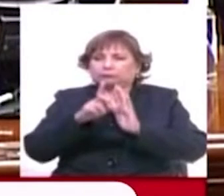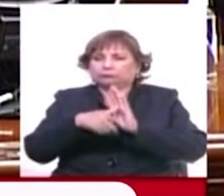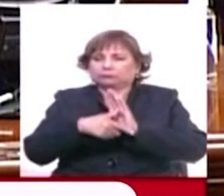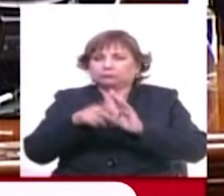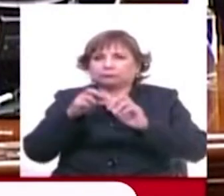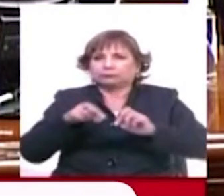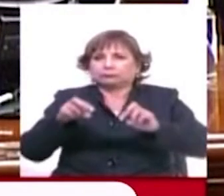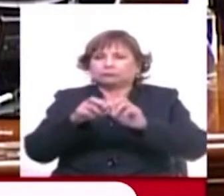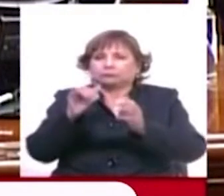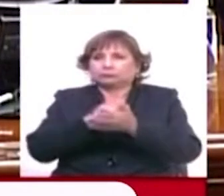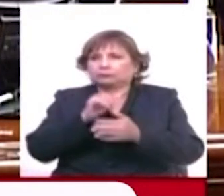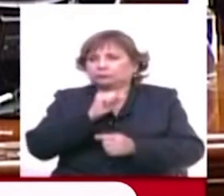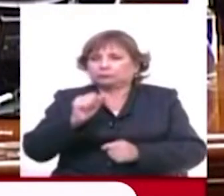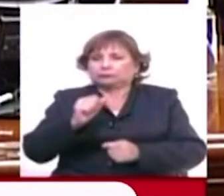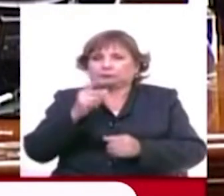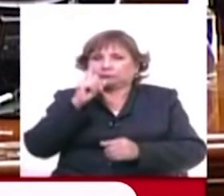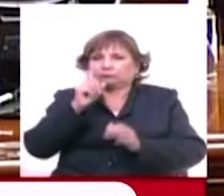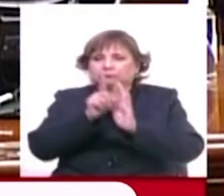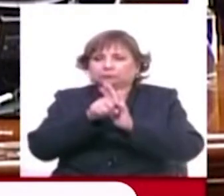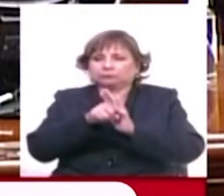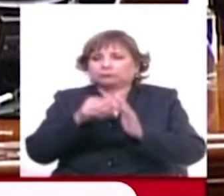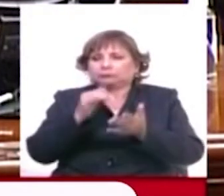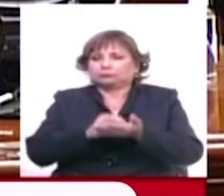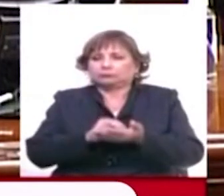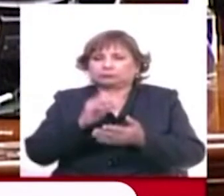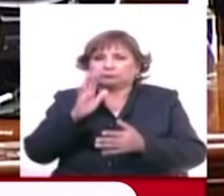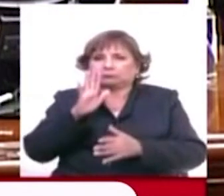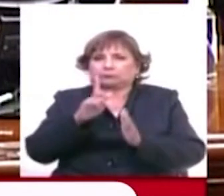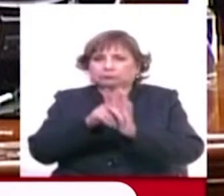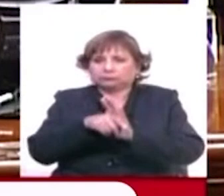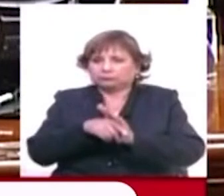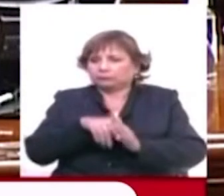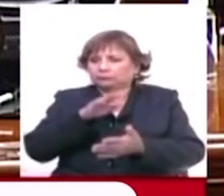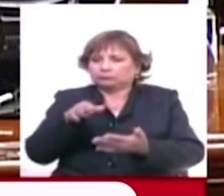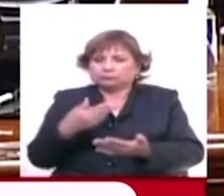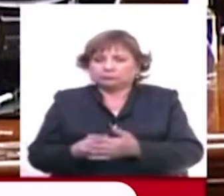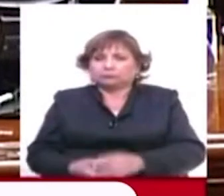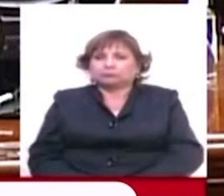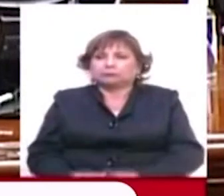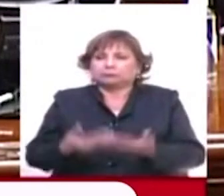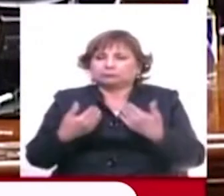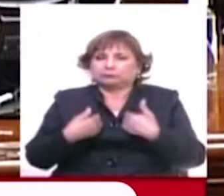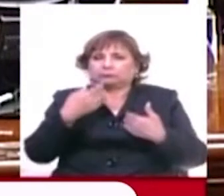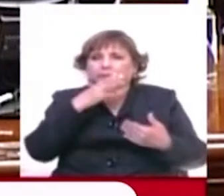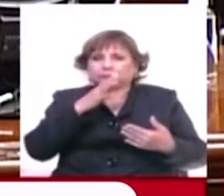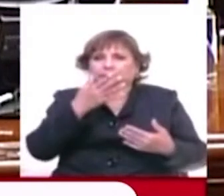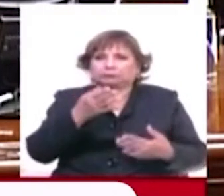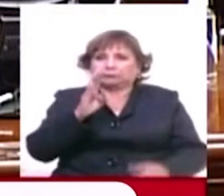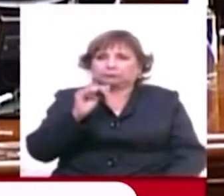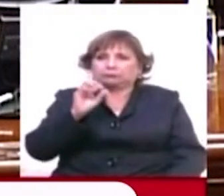Gracias, Karina. Se ha aprobado hace minutos con 77 votos a favor interpelar